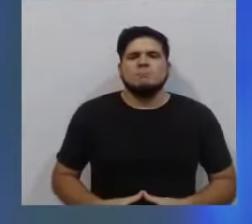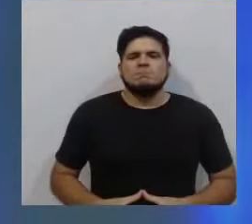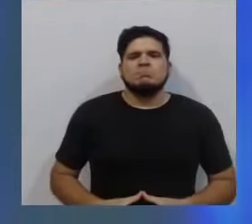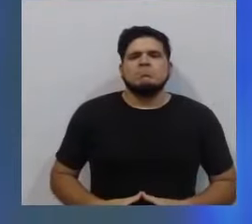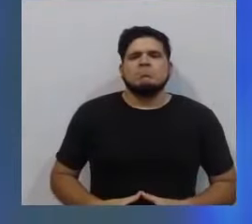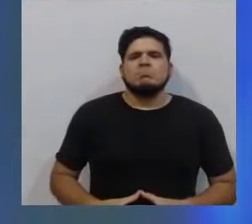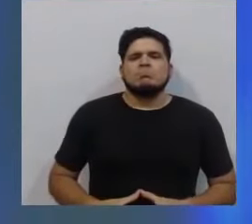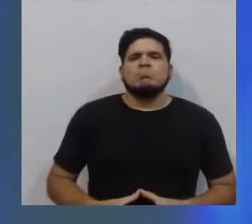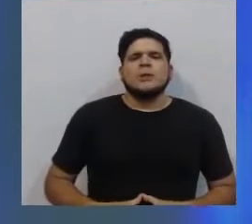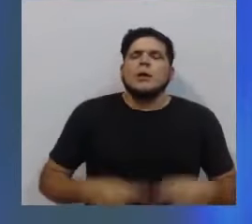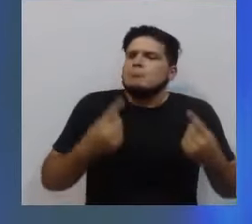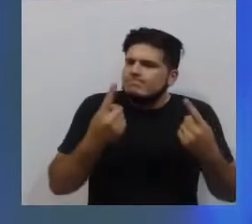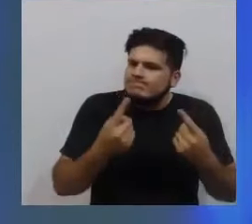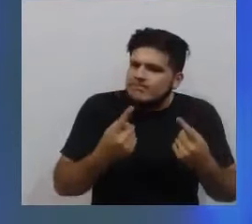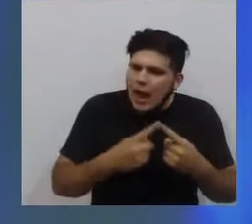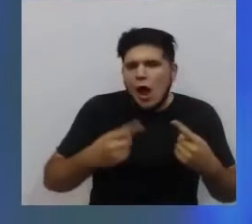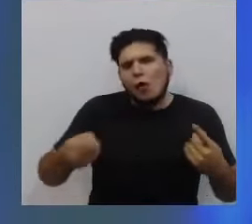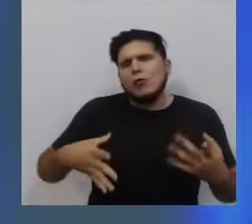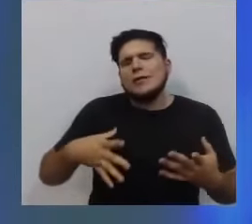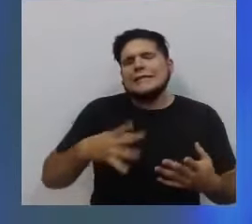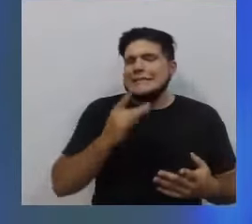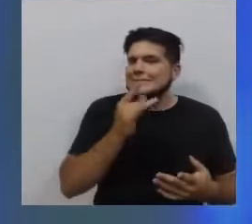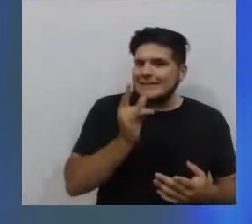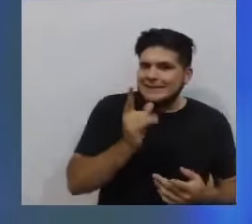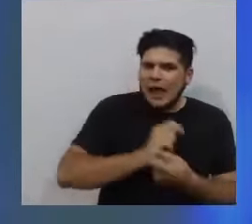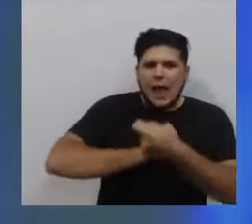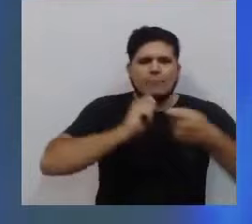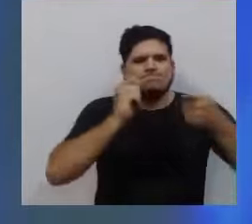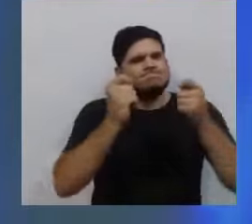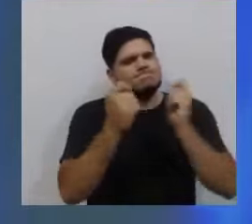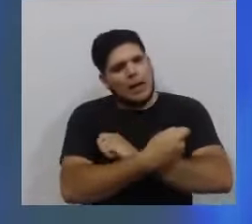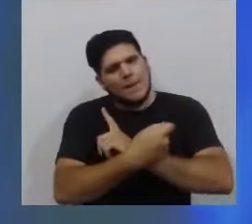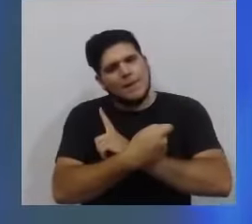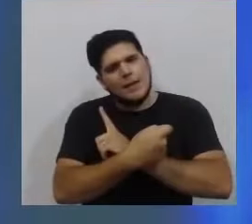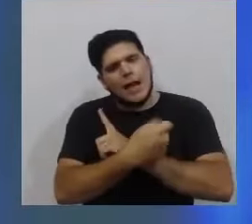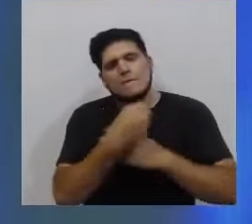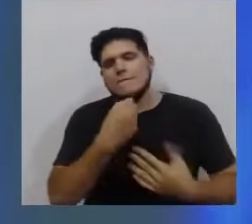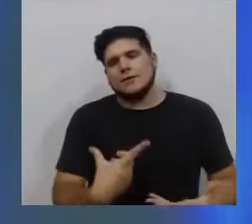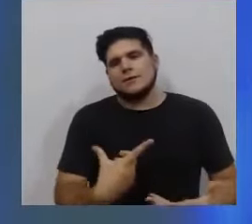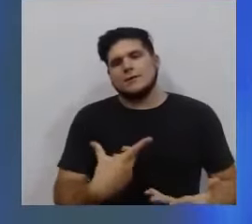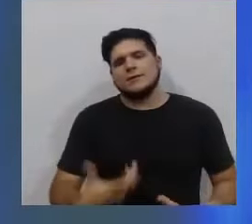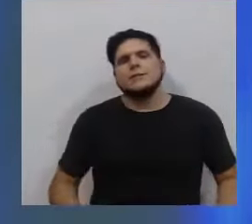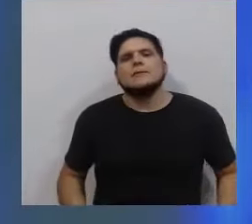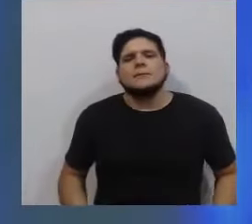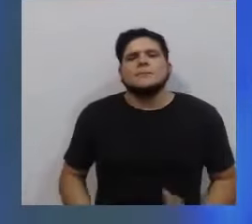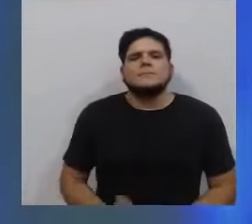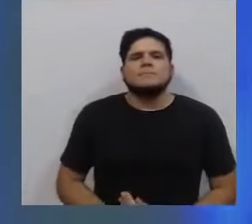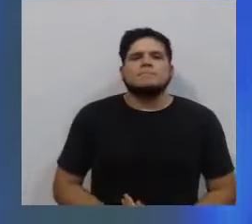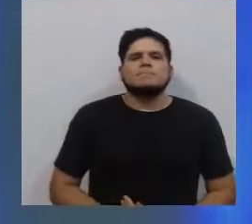se hace fácil la fe es parte de la vida espiritual de la iglesia del